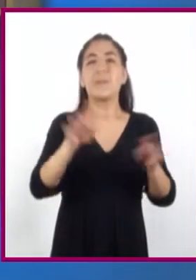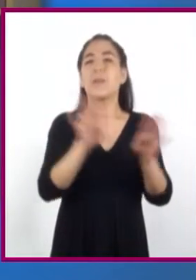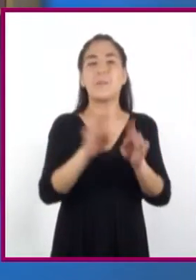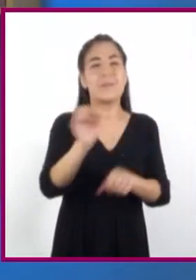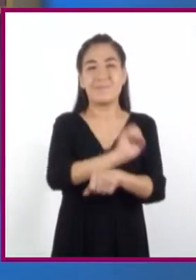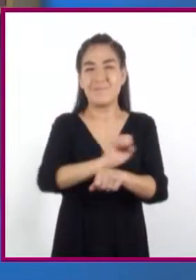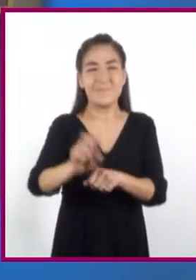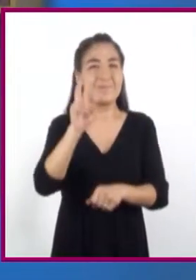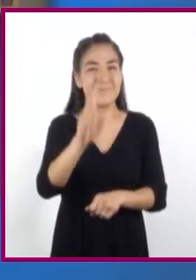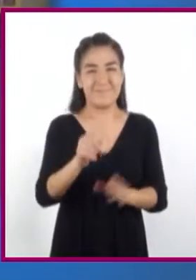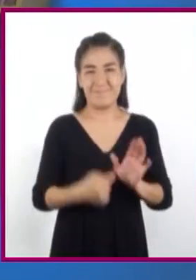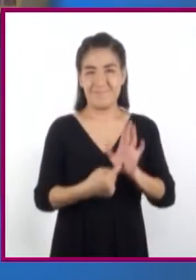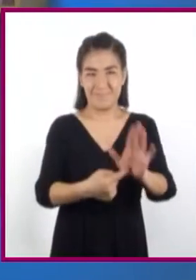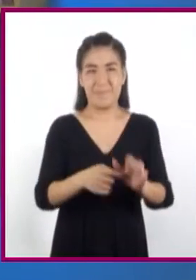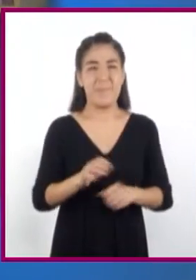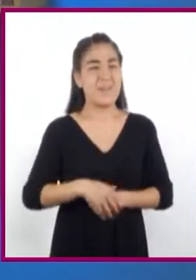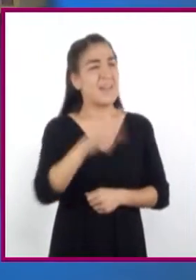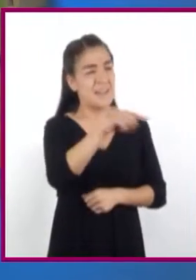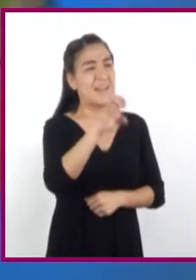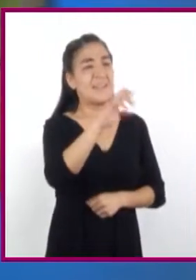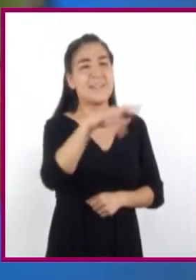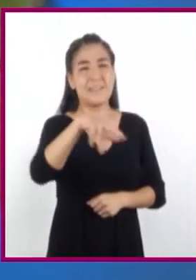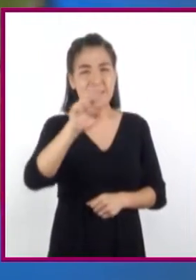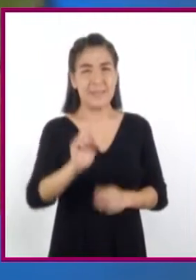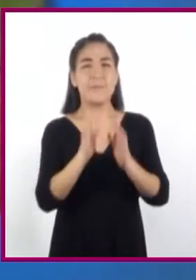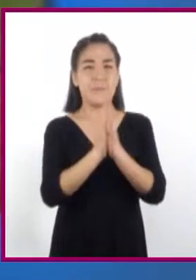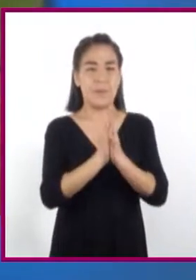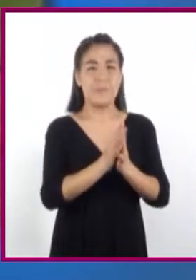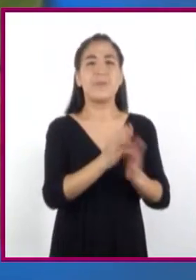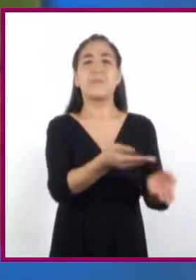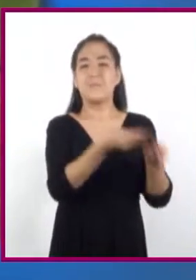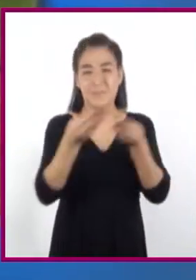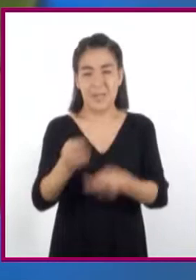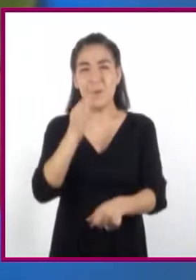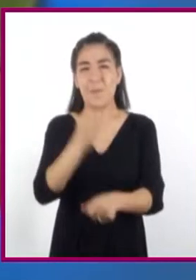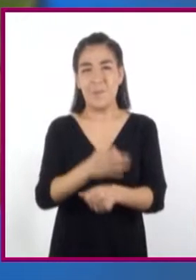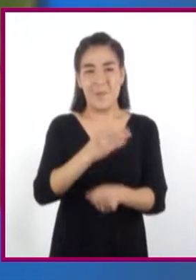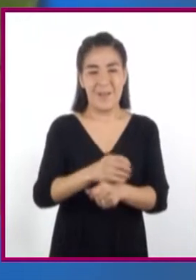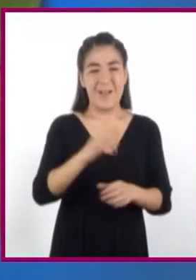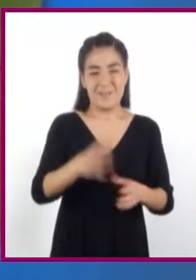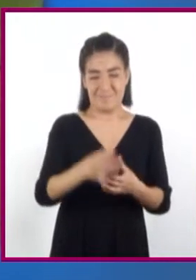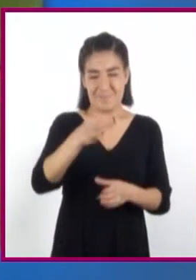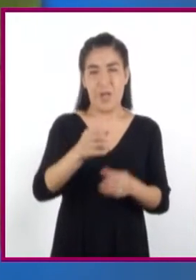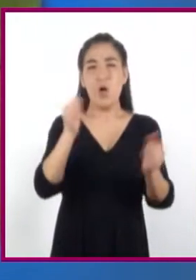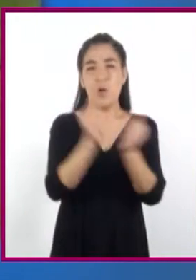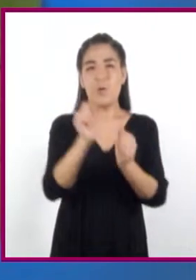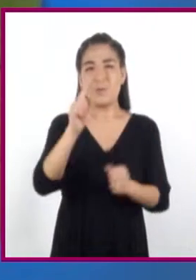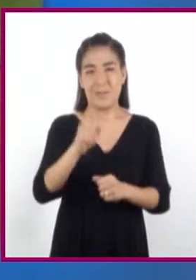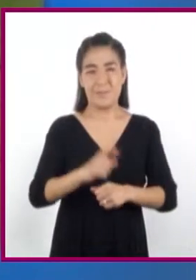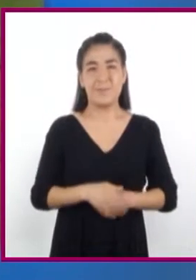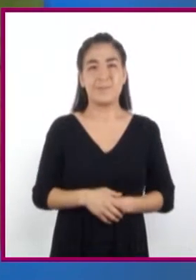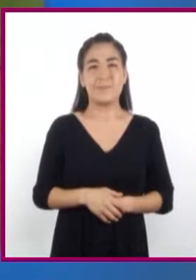sencilla demostración. Enrique, ¿serías tan amable de pasarme esa botella con agua, por favor?